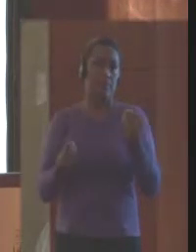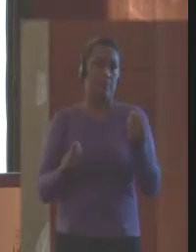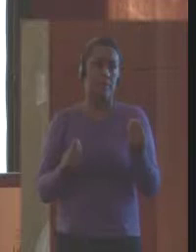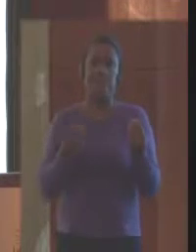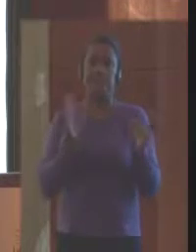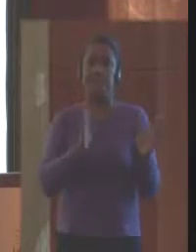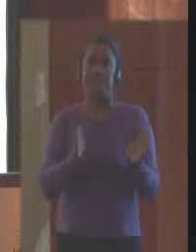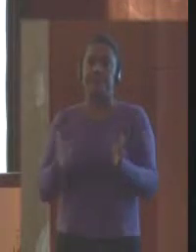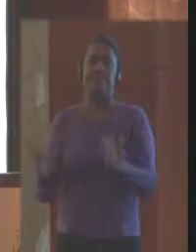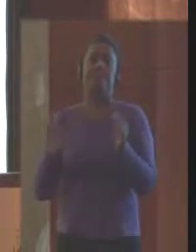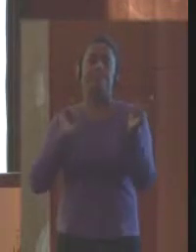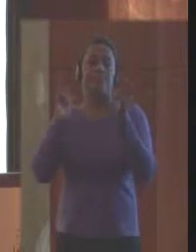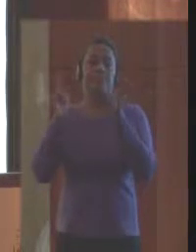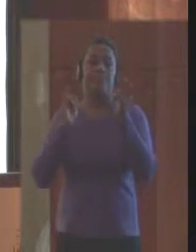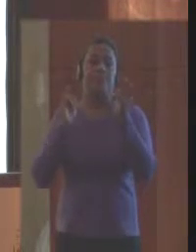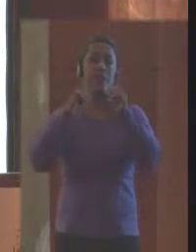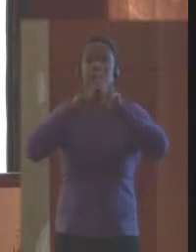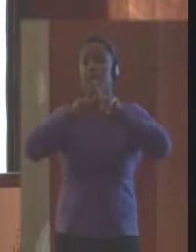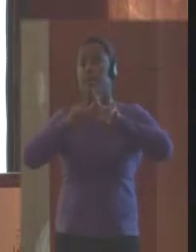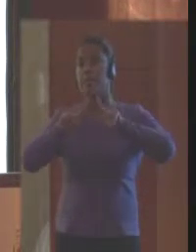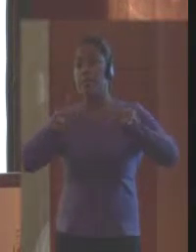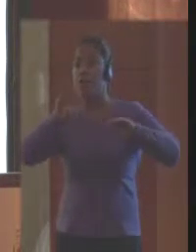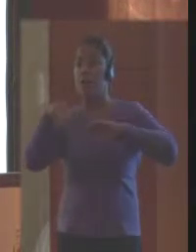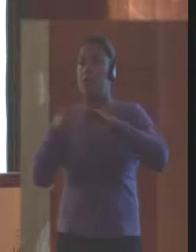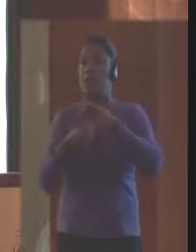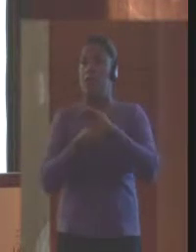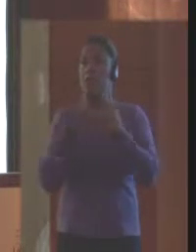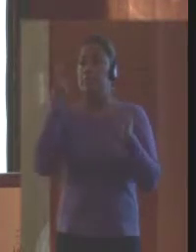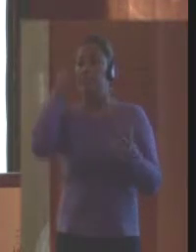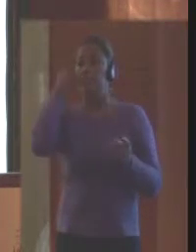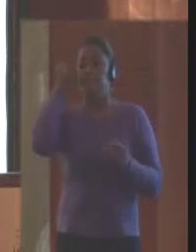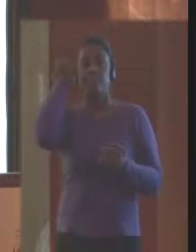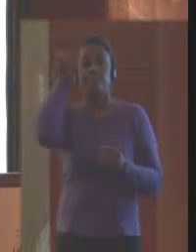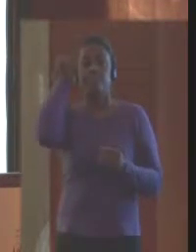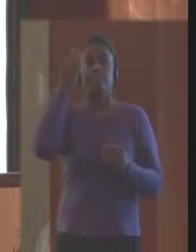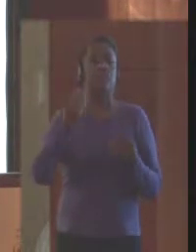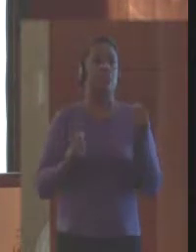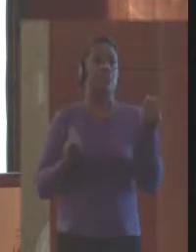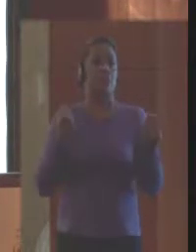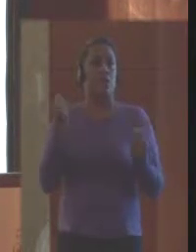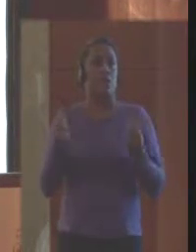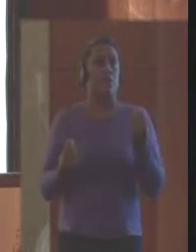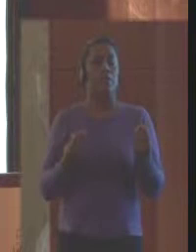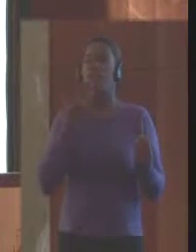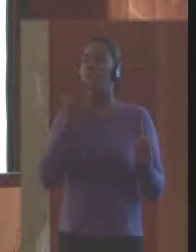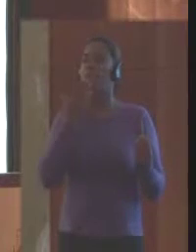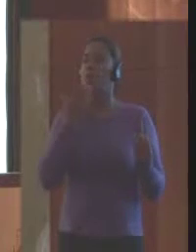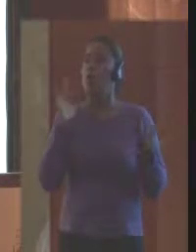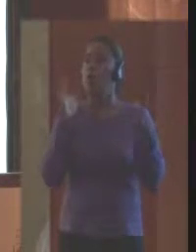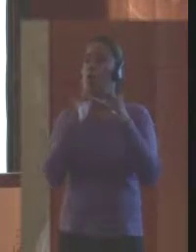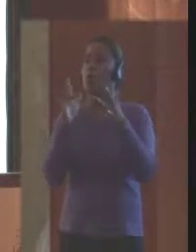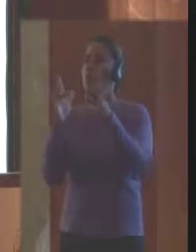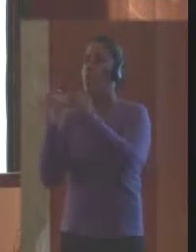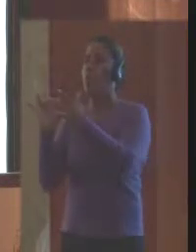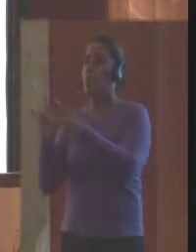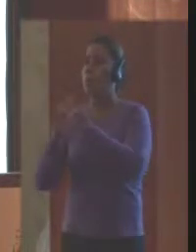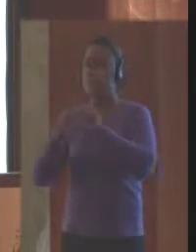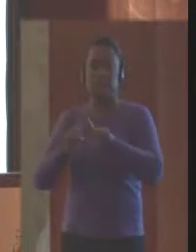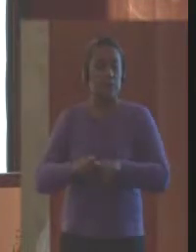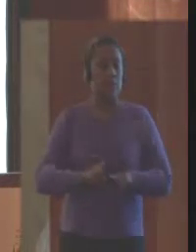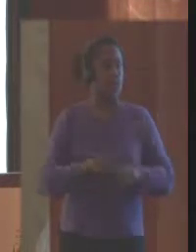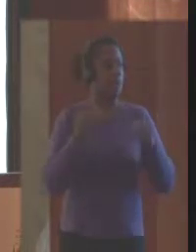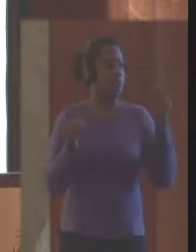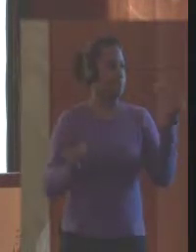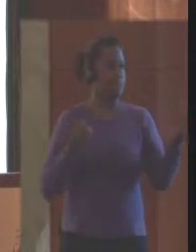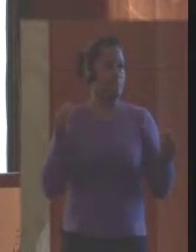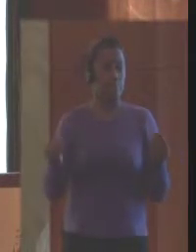restrictiva. Pero adicionalmente, efectivamente, hay que plantearnos cómo se relaciona la ciudad con la región. Y